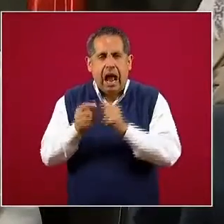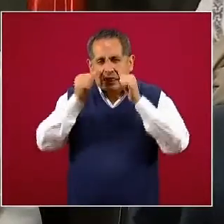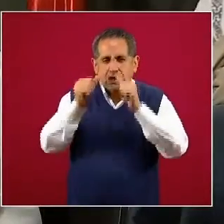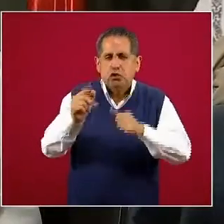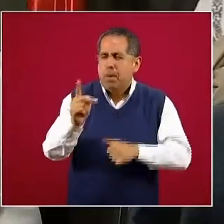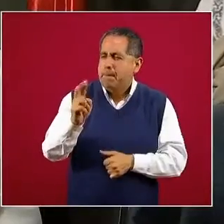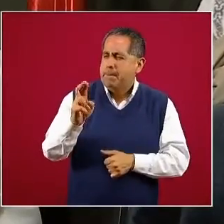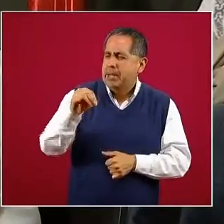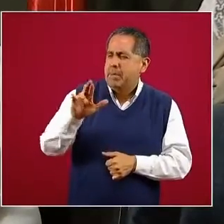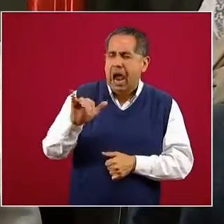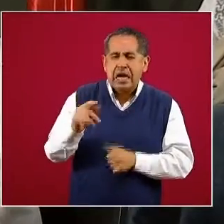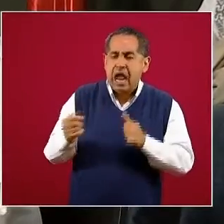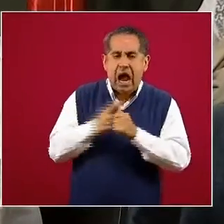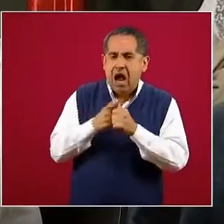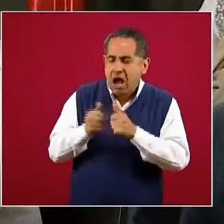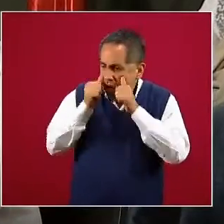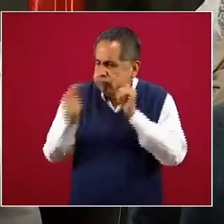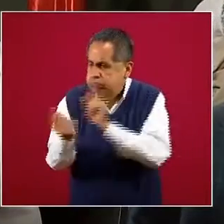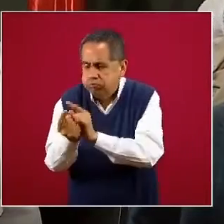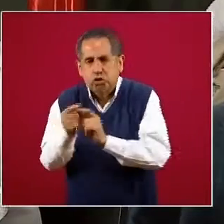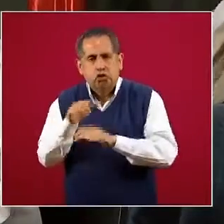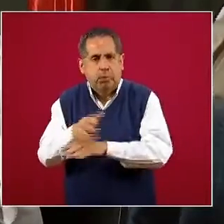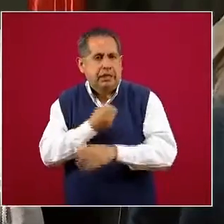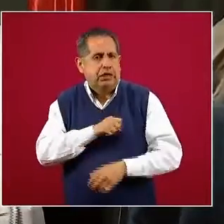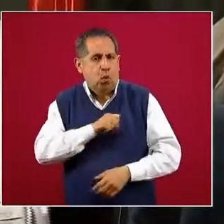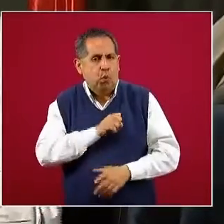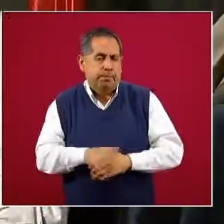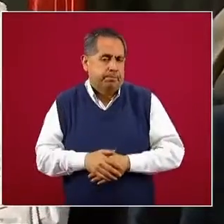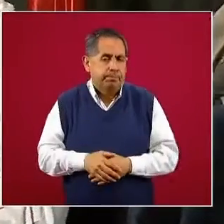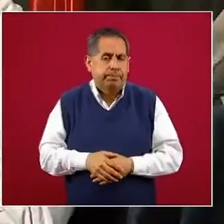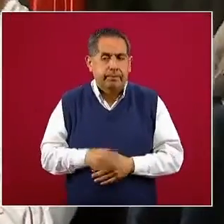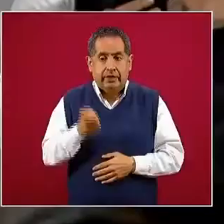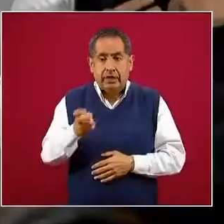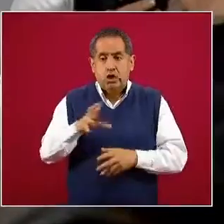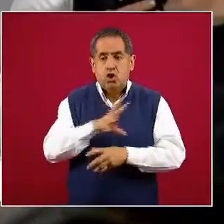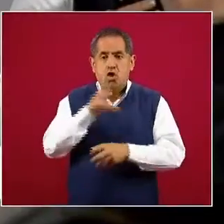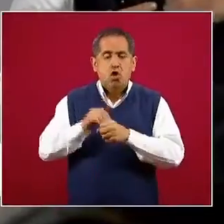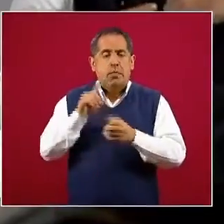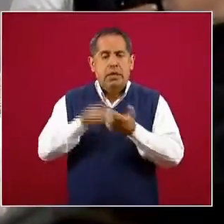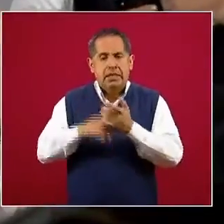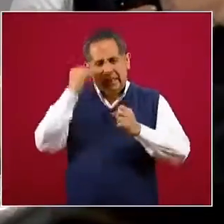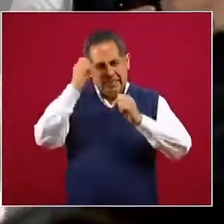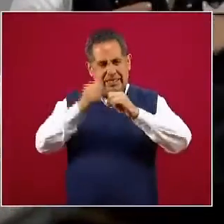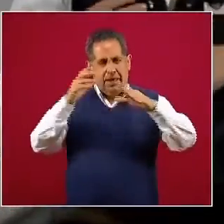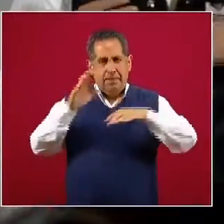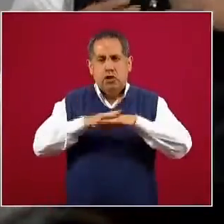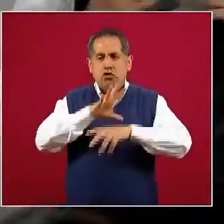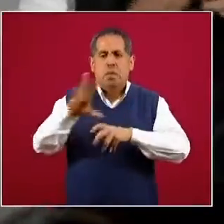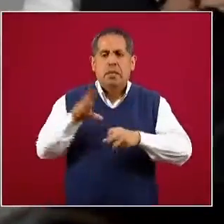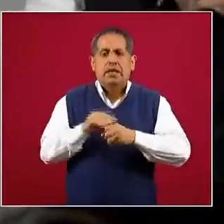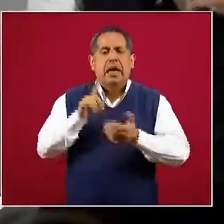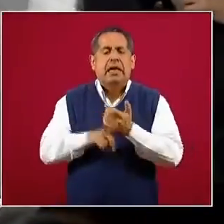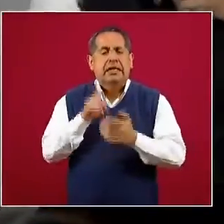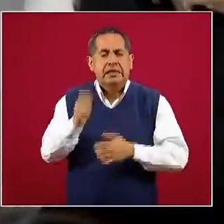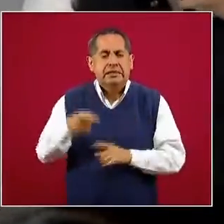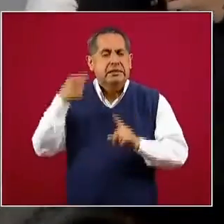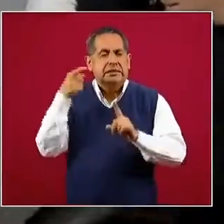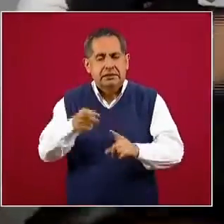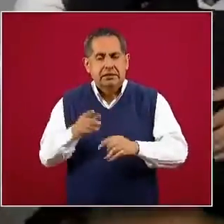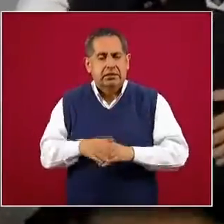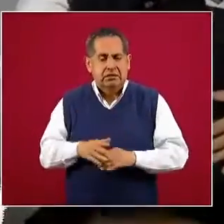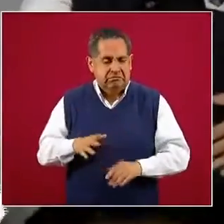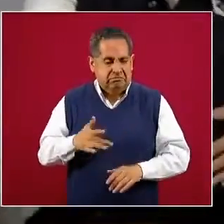la democracia. En términos de una nación, sería sumamente preocupante si no hubiera pluralidad de versiones y de visiones sobre